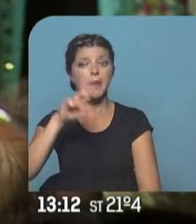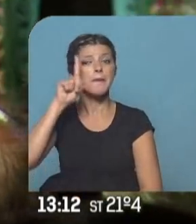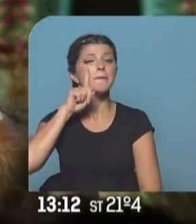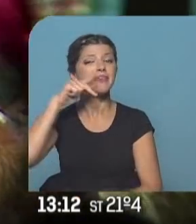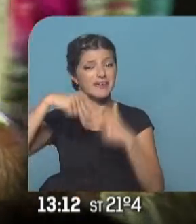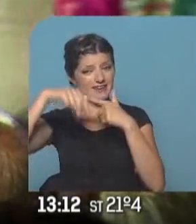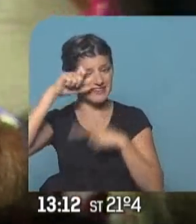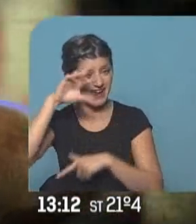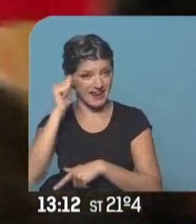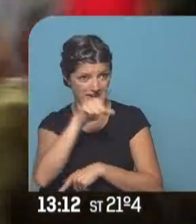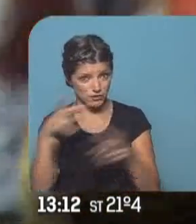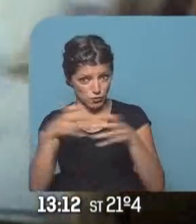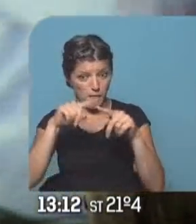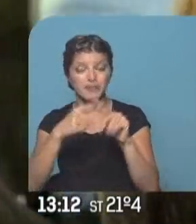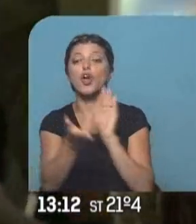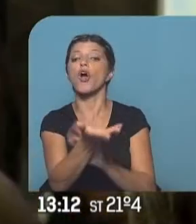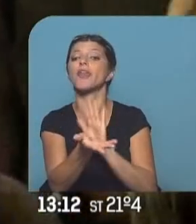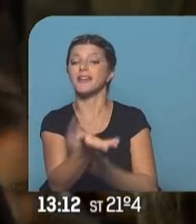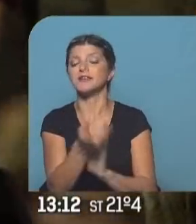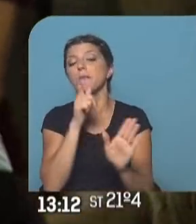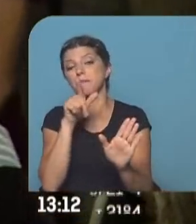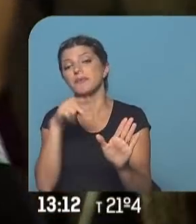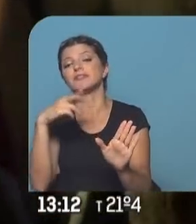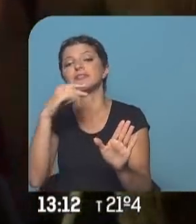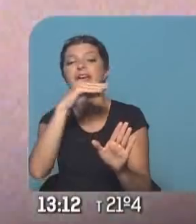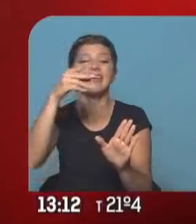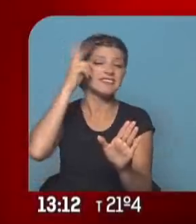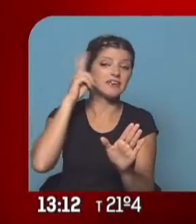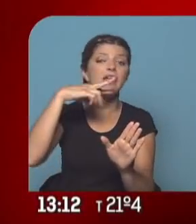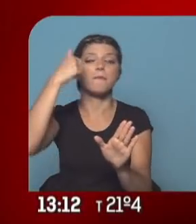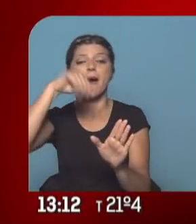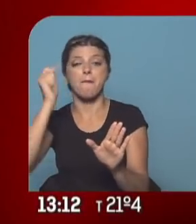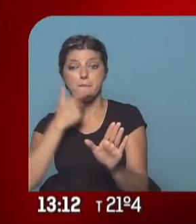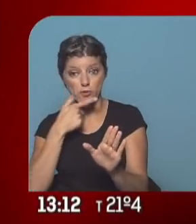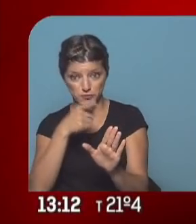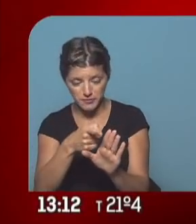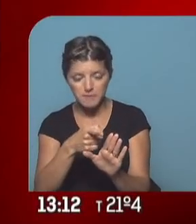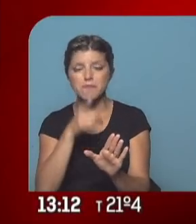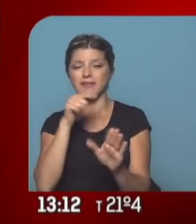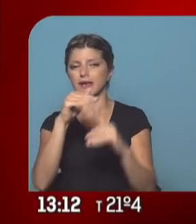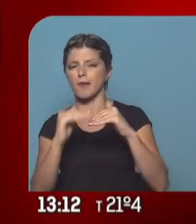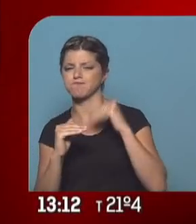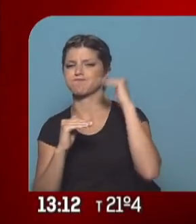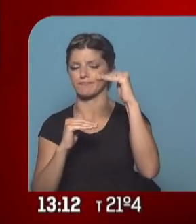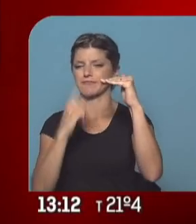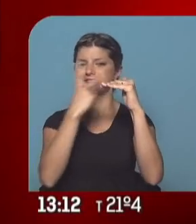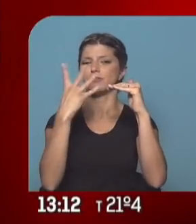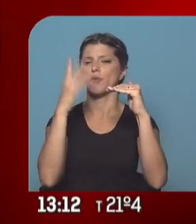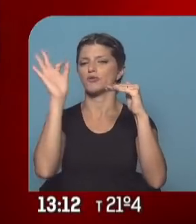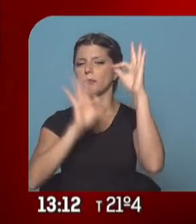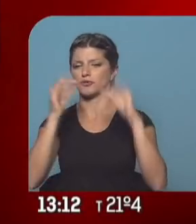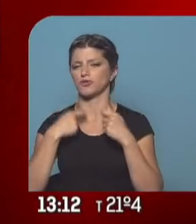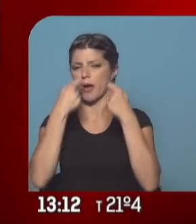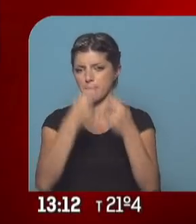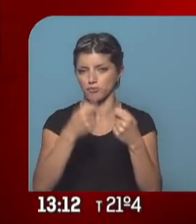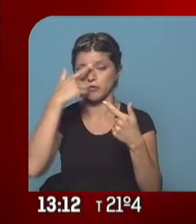Piñera y su coalición de derecha, Chile Vamos, lidera las preferencias con una intención de voto del 34%,